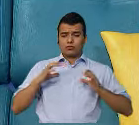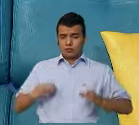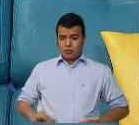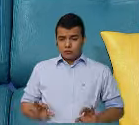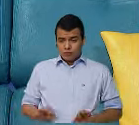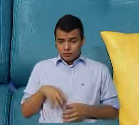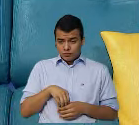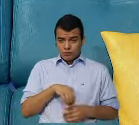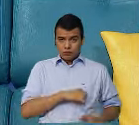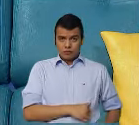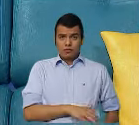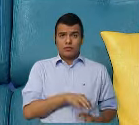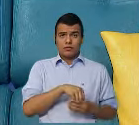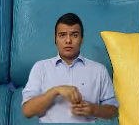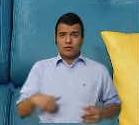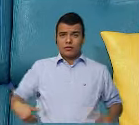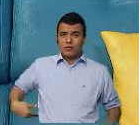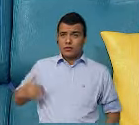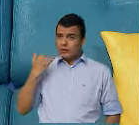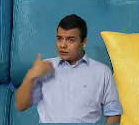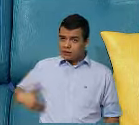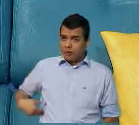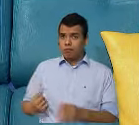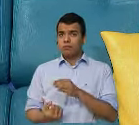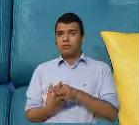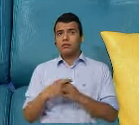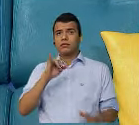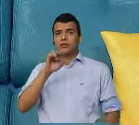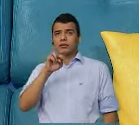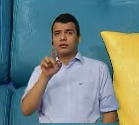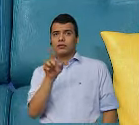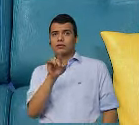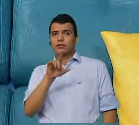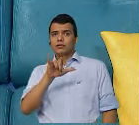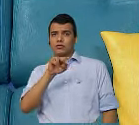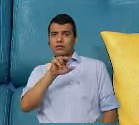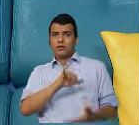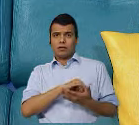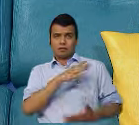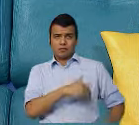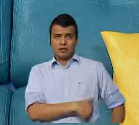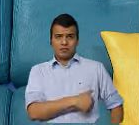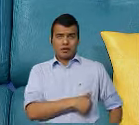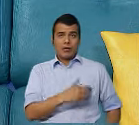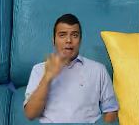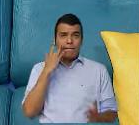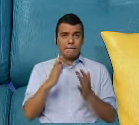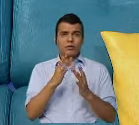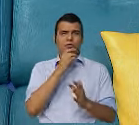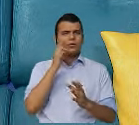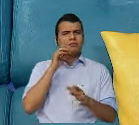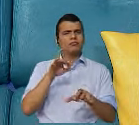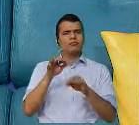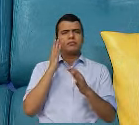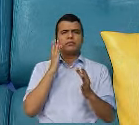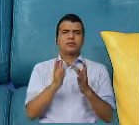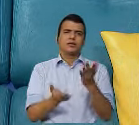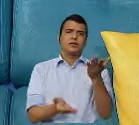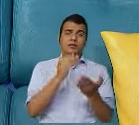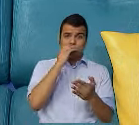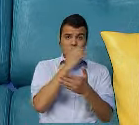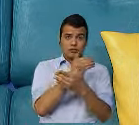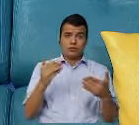de insulina en la sangre. Esto se puede producir en niños o en adultos también, dependiendo de la diabetes. ¿Cuáles son los síntomas? Muy atentos, porque